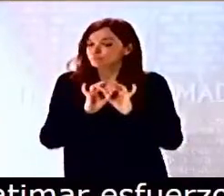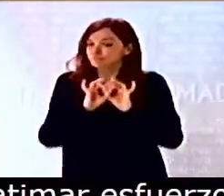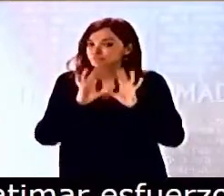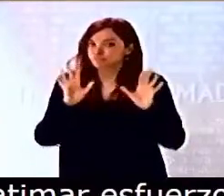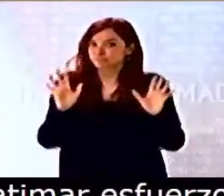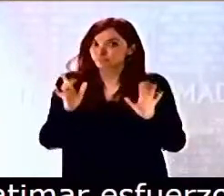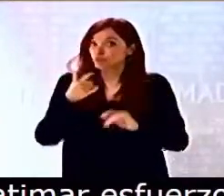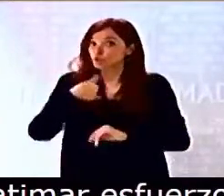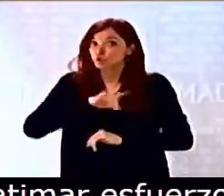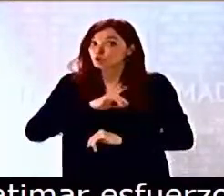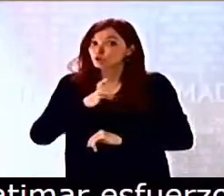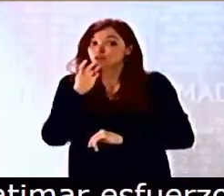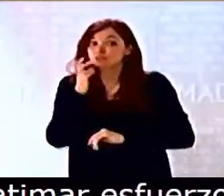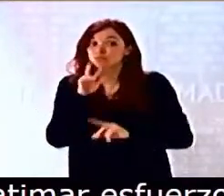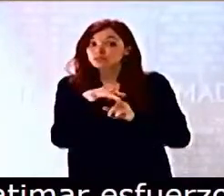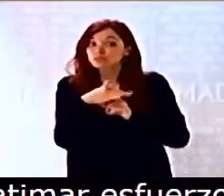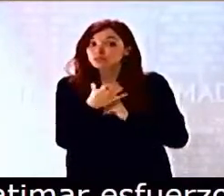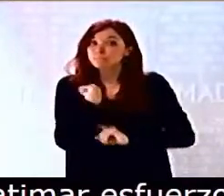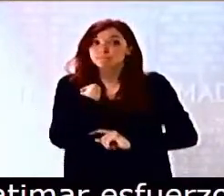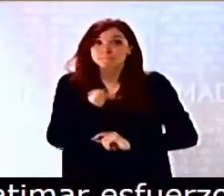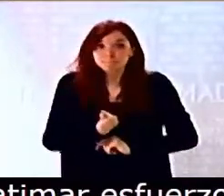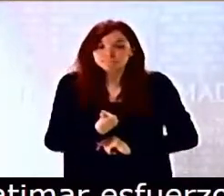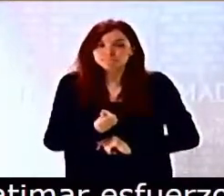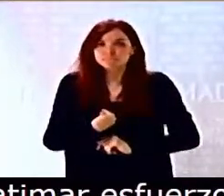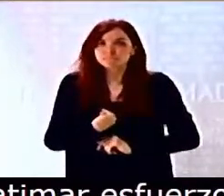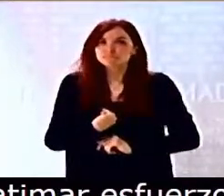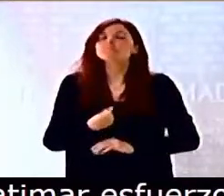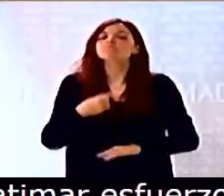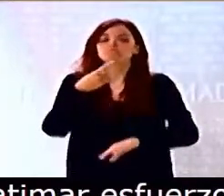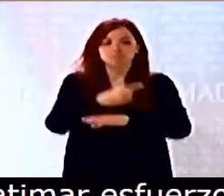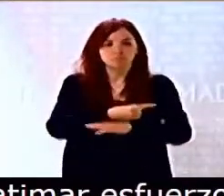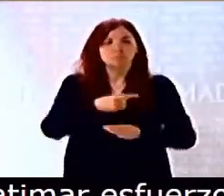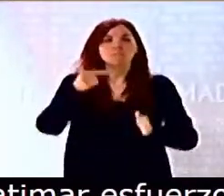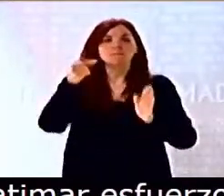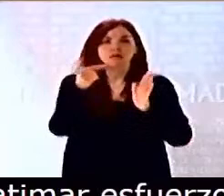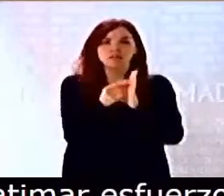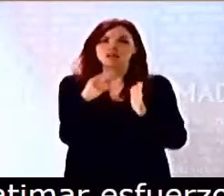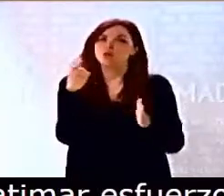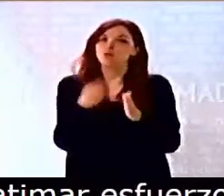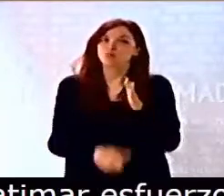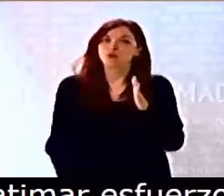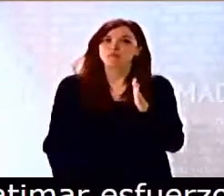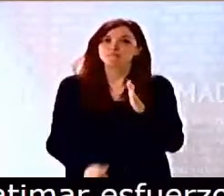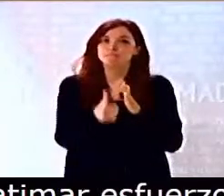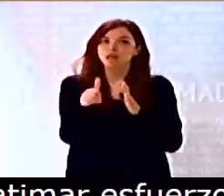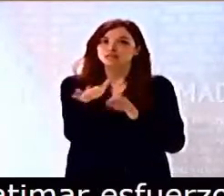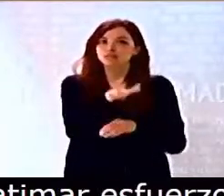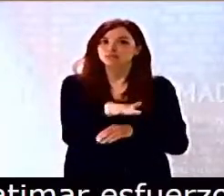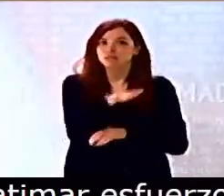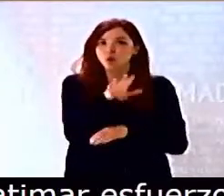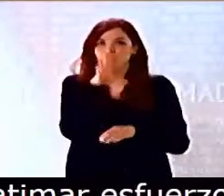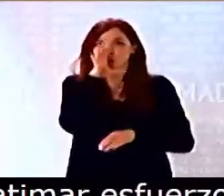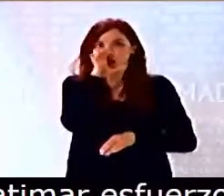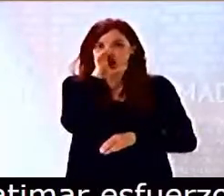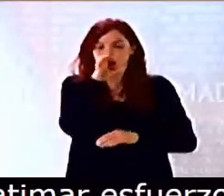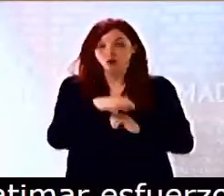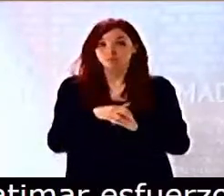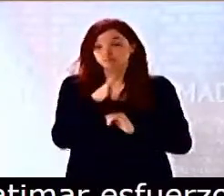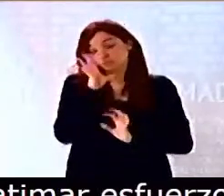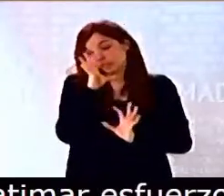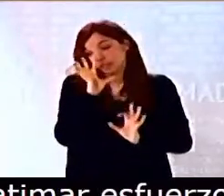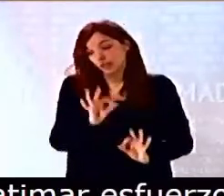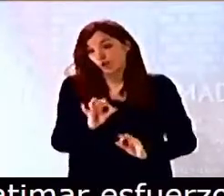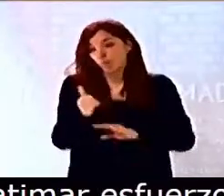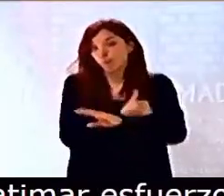vayamos a escatimar esfuerzos con respecto a medidas muchísimo más duras que podamos tomar en la localidad de Guareña, porque creo que